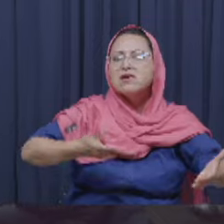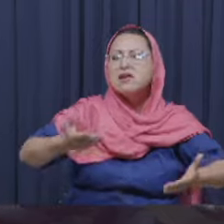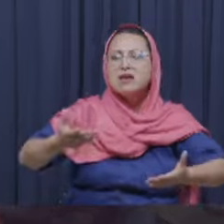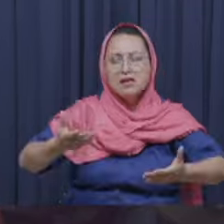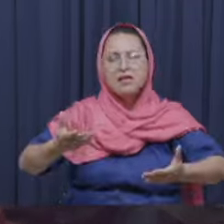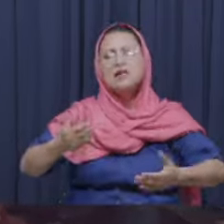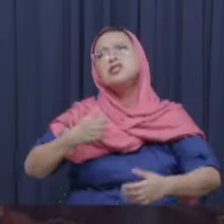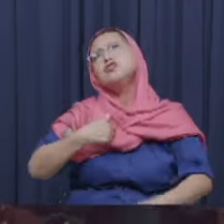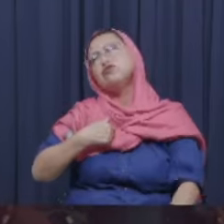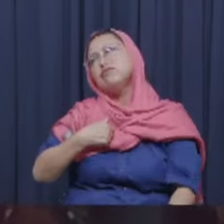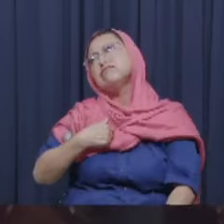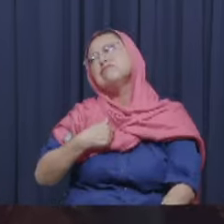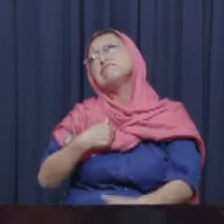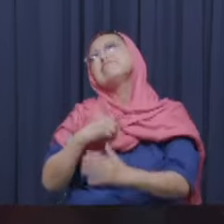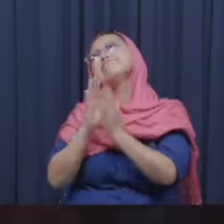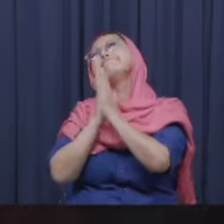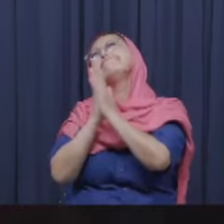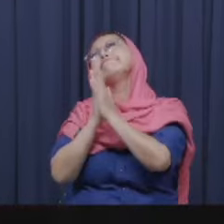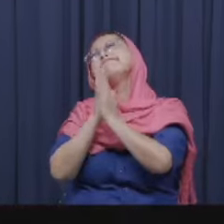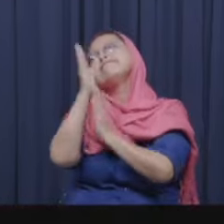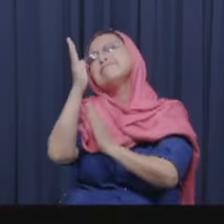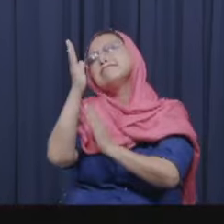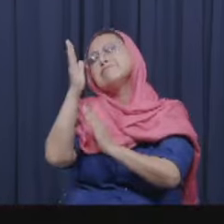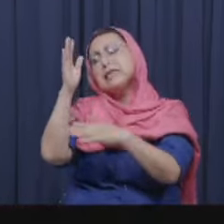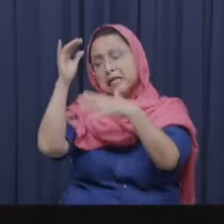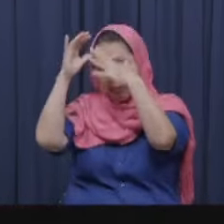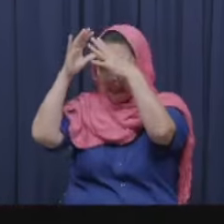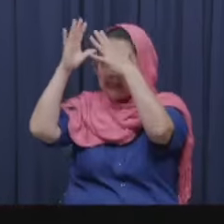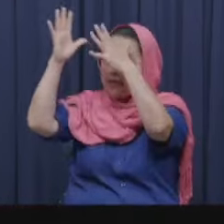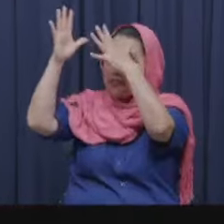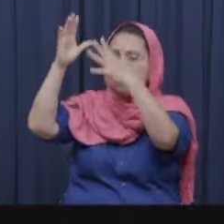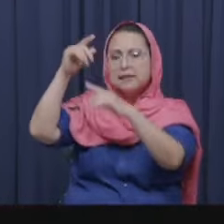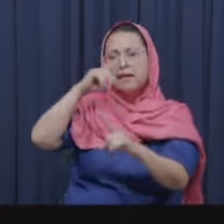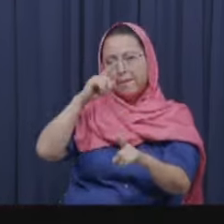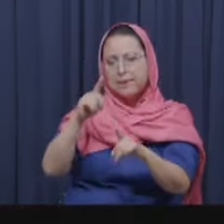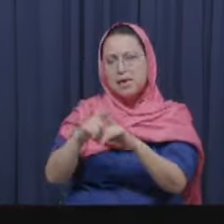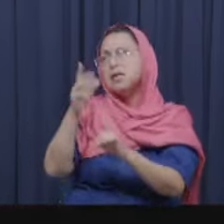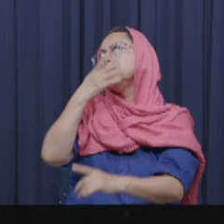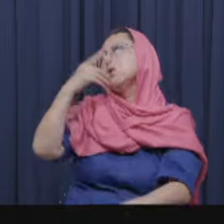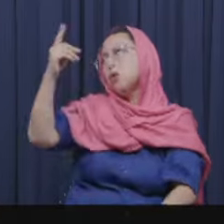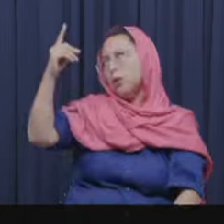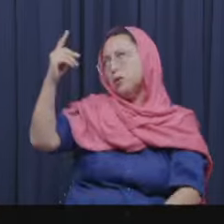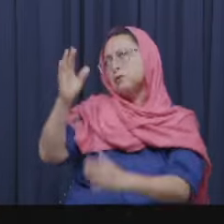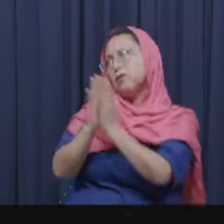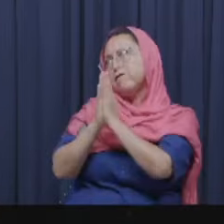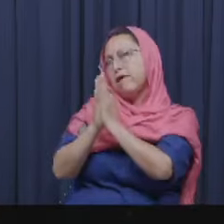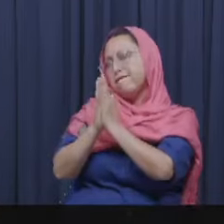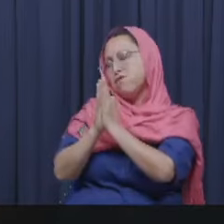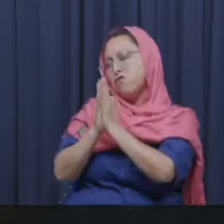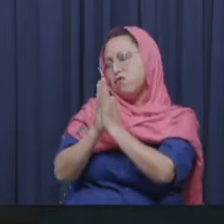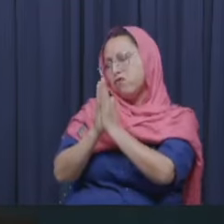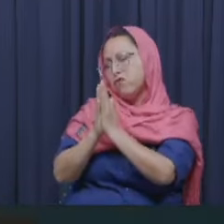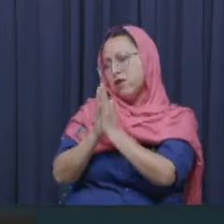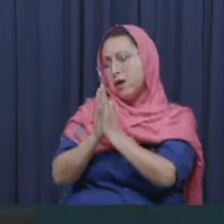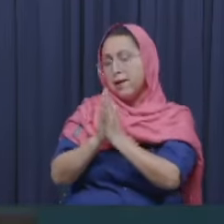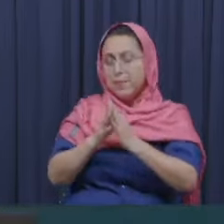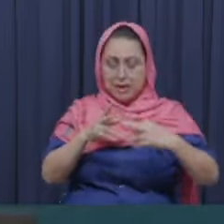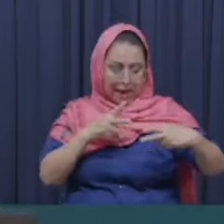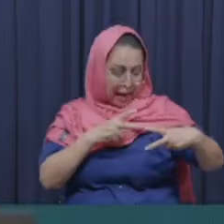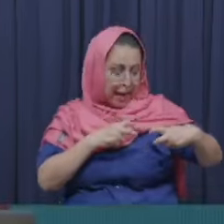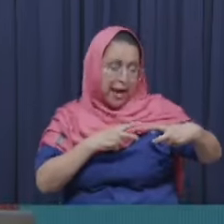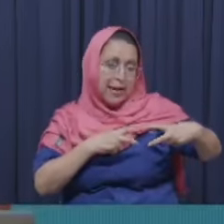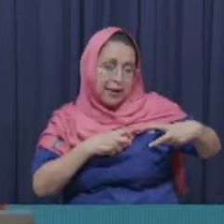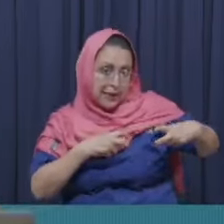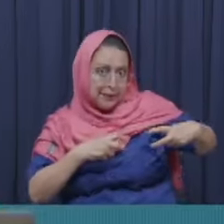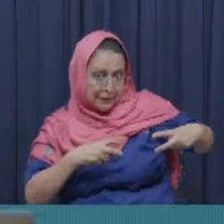la necesitamos. Tu inteligencia, Señor, por favor, para poder evaluar nuestra vida, la línea